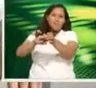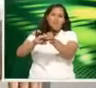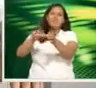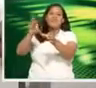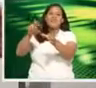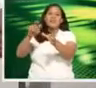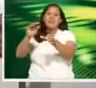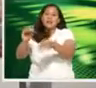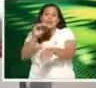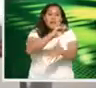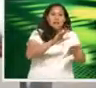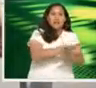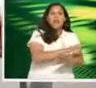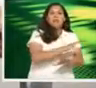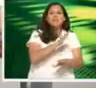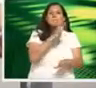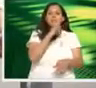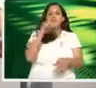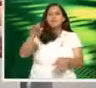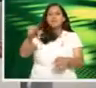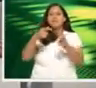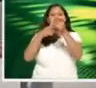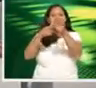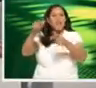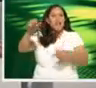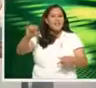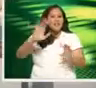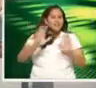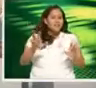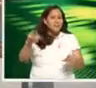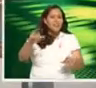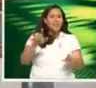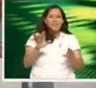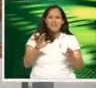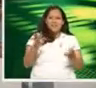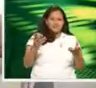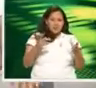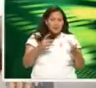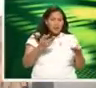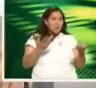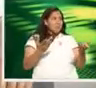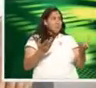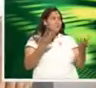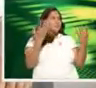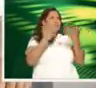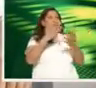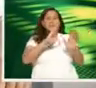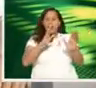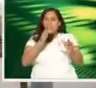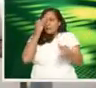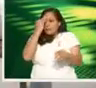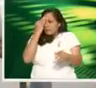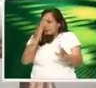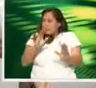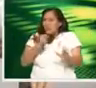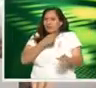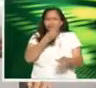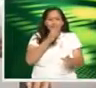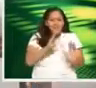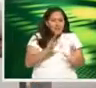no se animaron a cambiar a una nueva circunstancia. Entonces, evidentemente que ya se ven fuera del lugar.